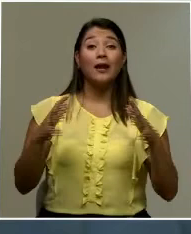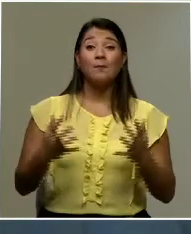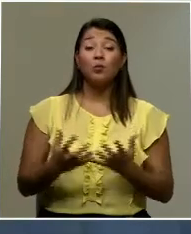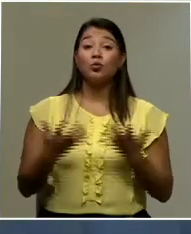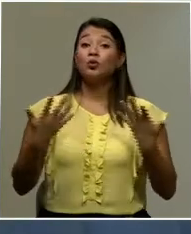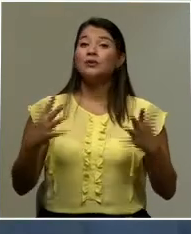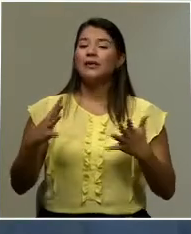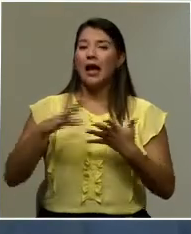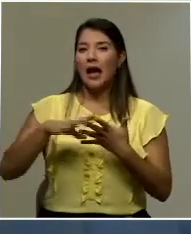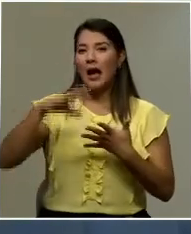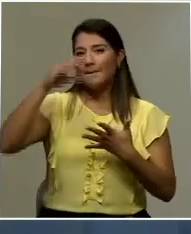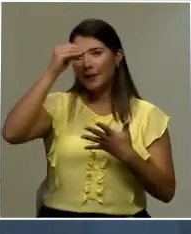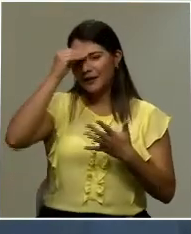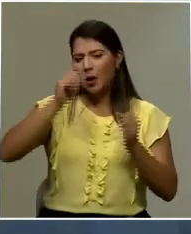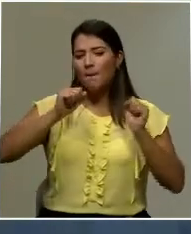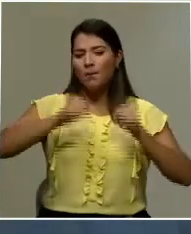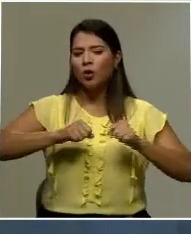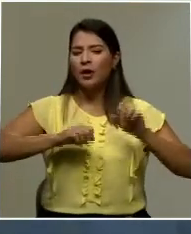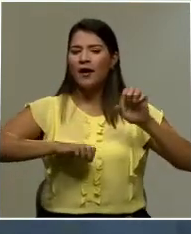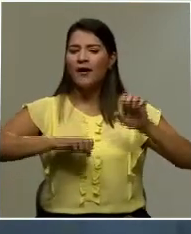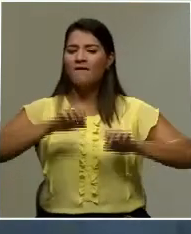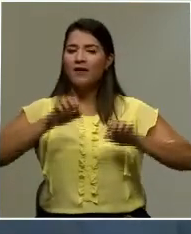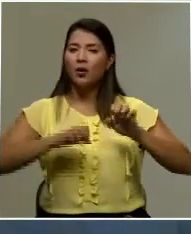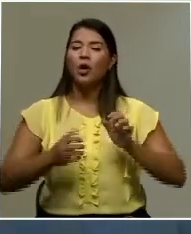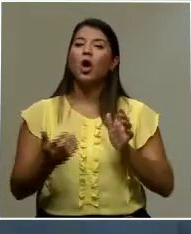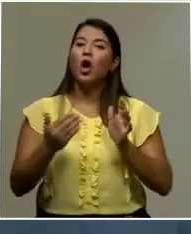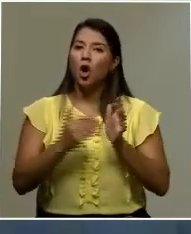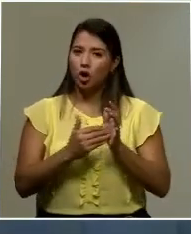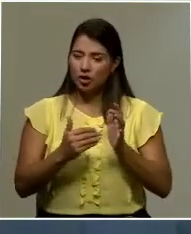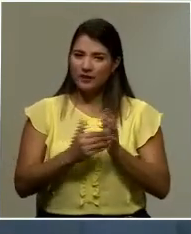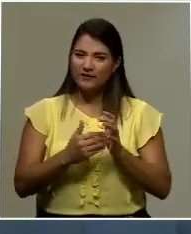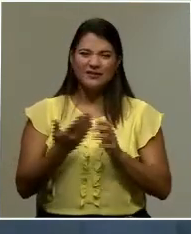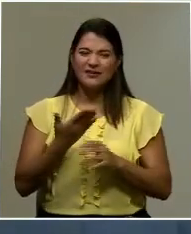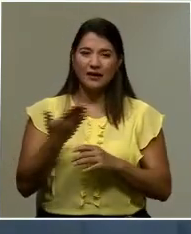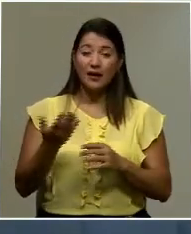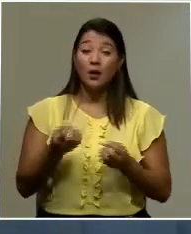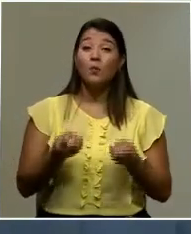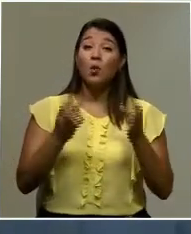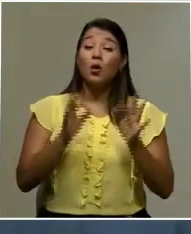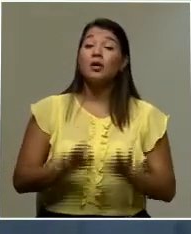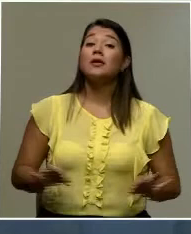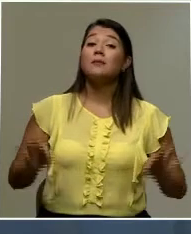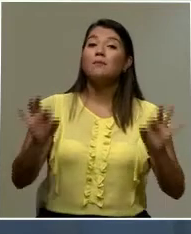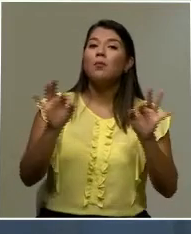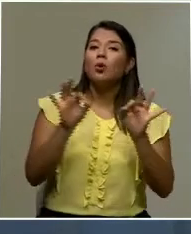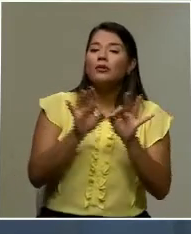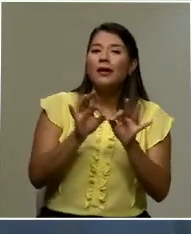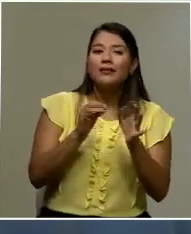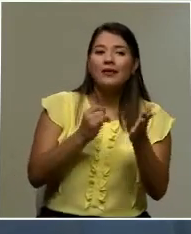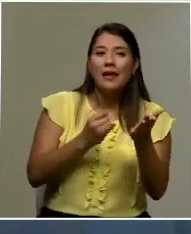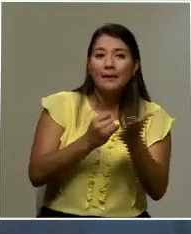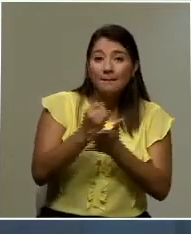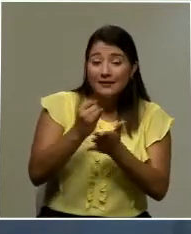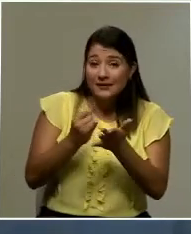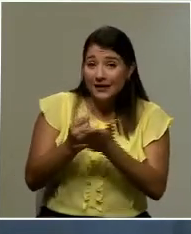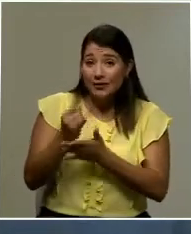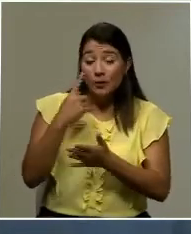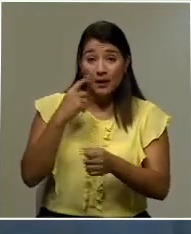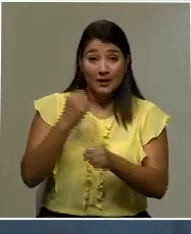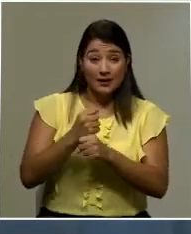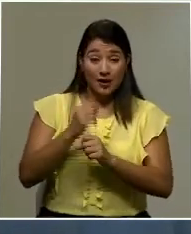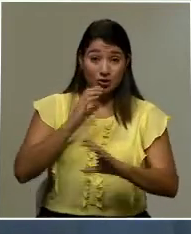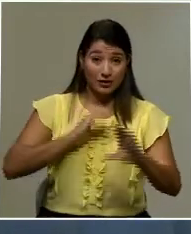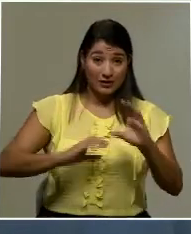aprendió a revalorizar el valor, la importancia de la investigación, del trabajo científico. Así